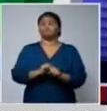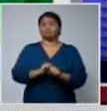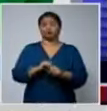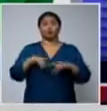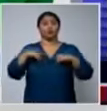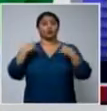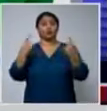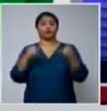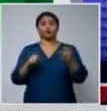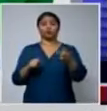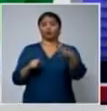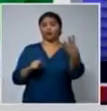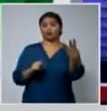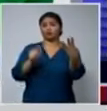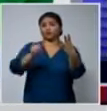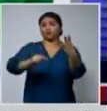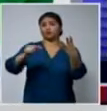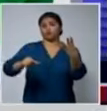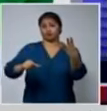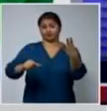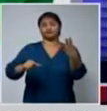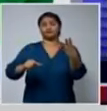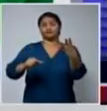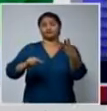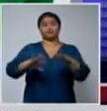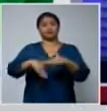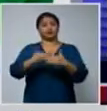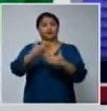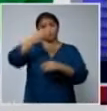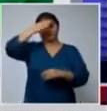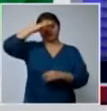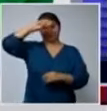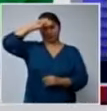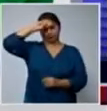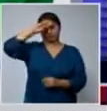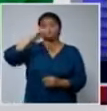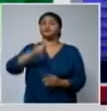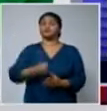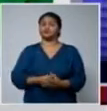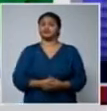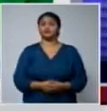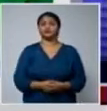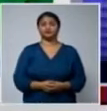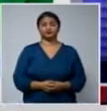4 personas en nuestro país con COVID-19.